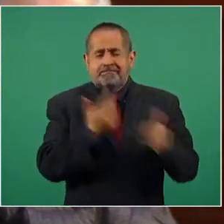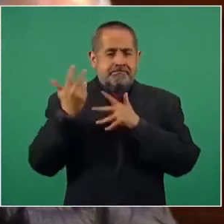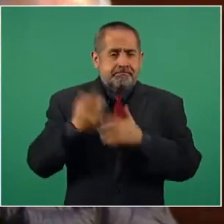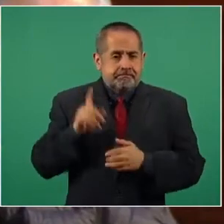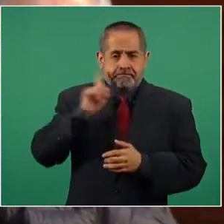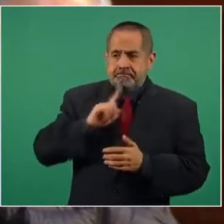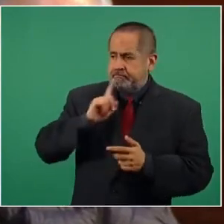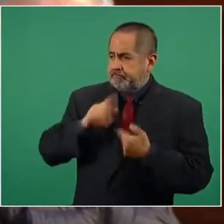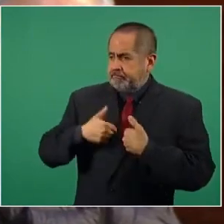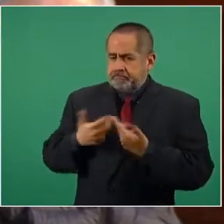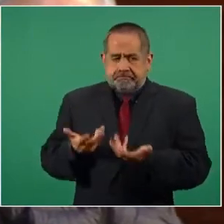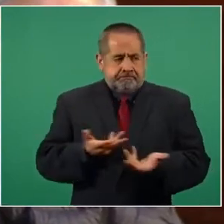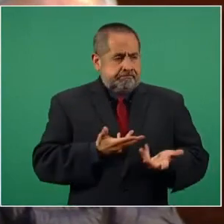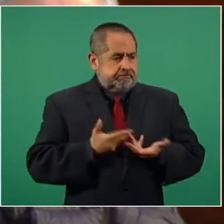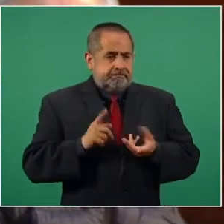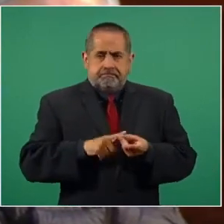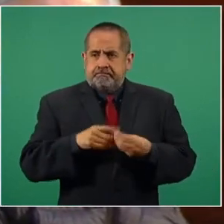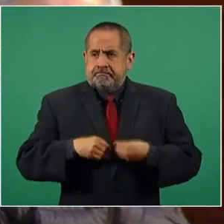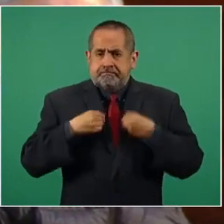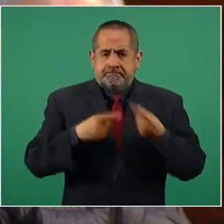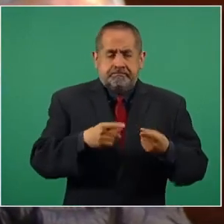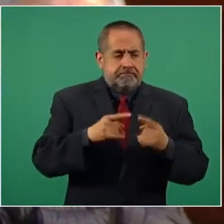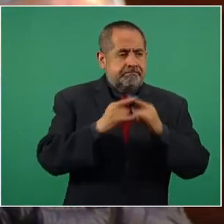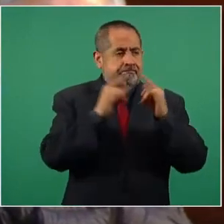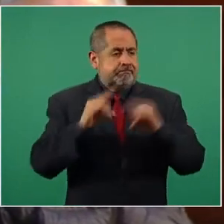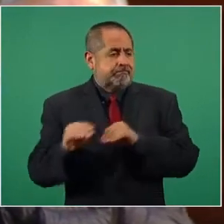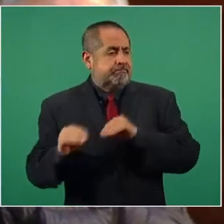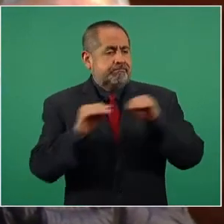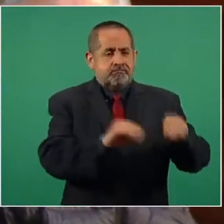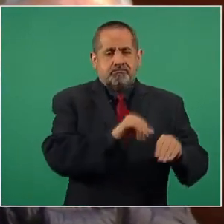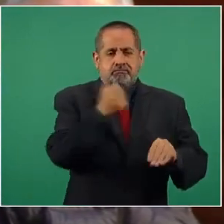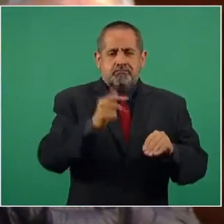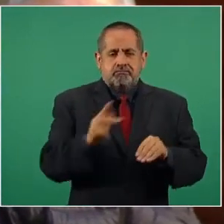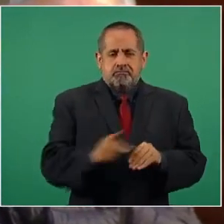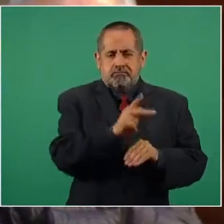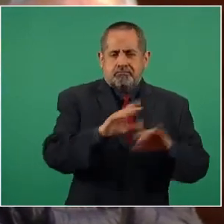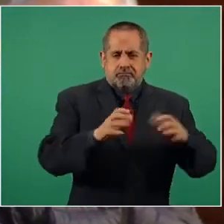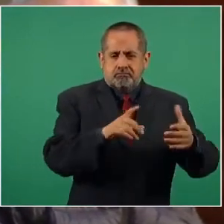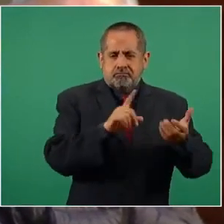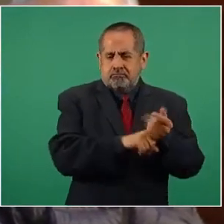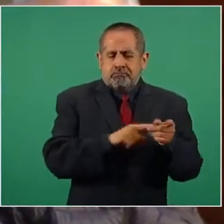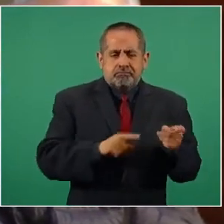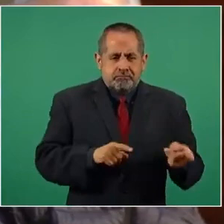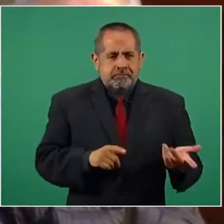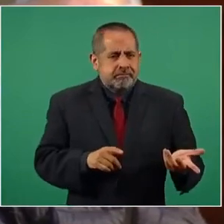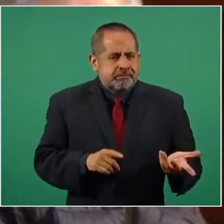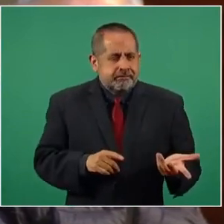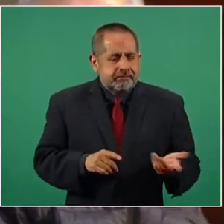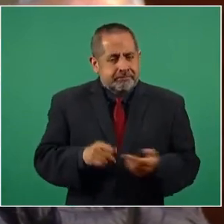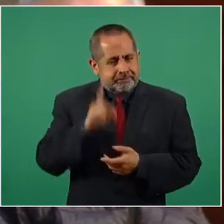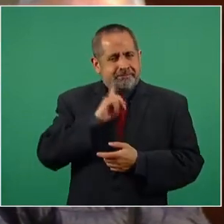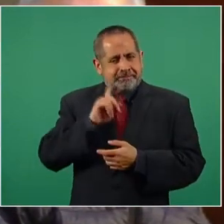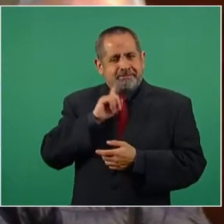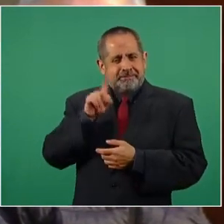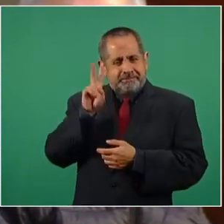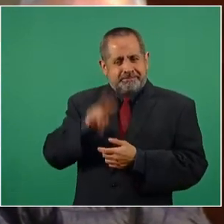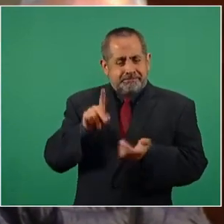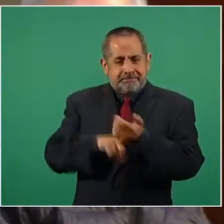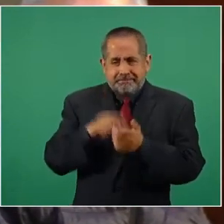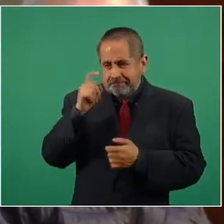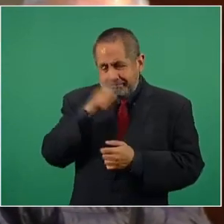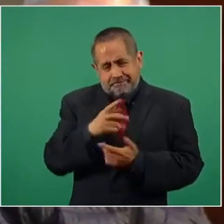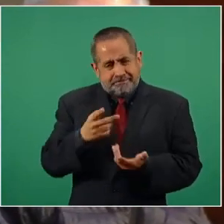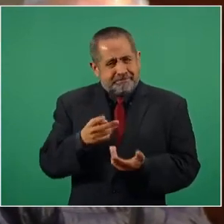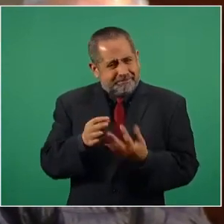tienen a dónde ir prácticamente, están refugiadas en otra comunidad que se llama Yosoyuzi. Entonces, para ellas sí es muy